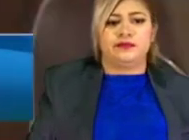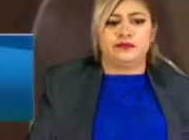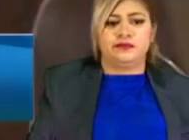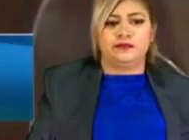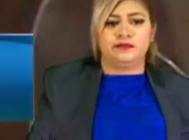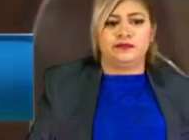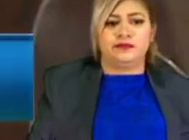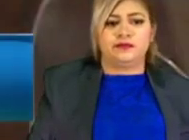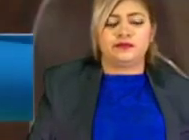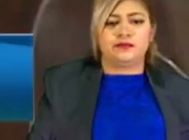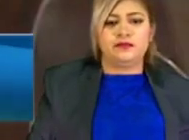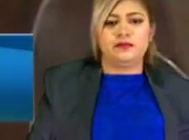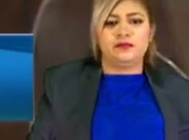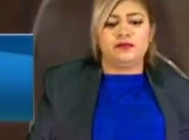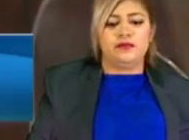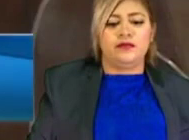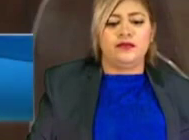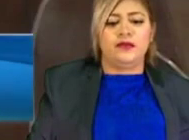Señoras y señores,